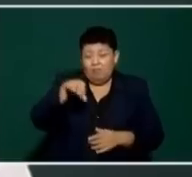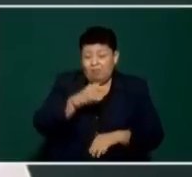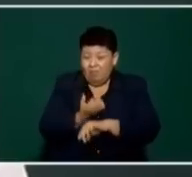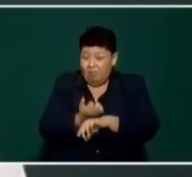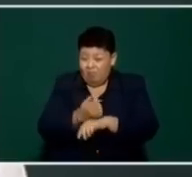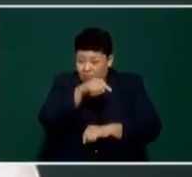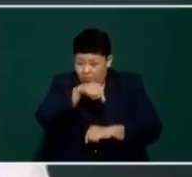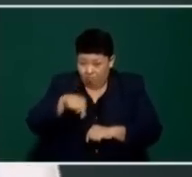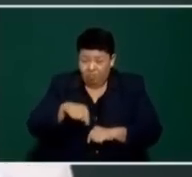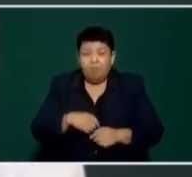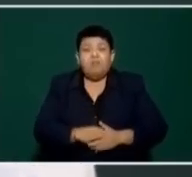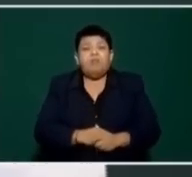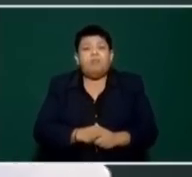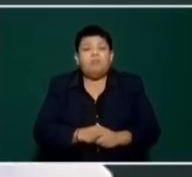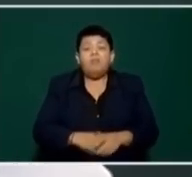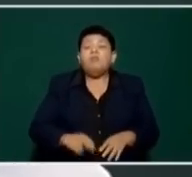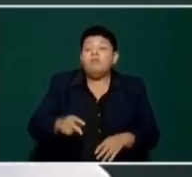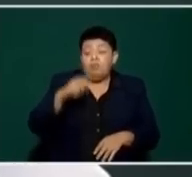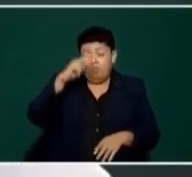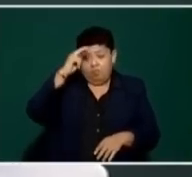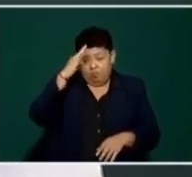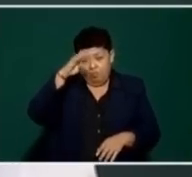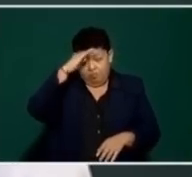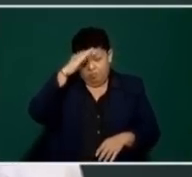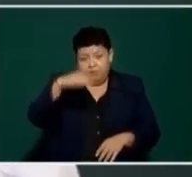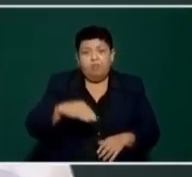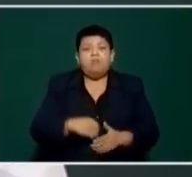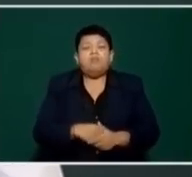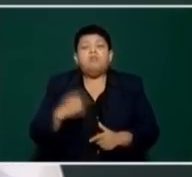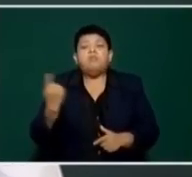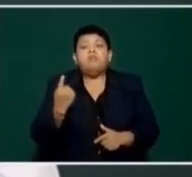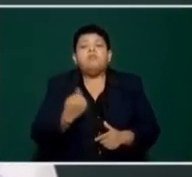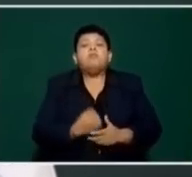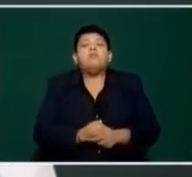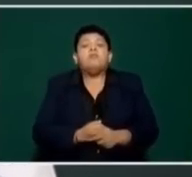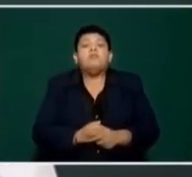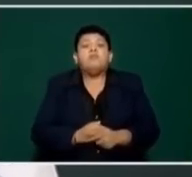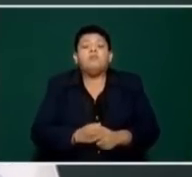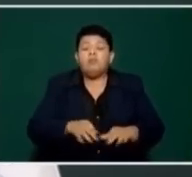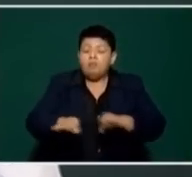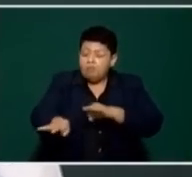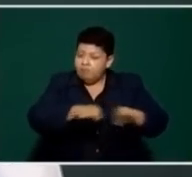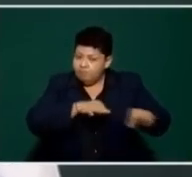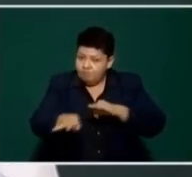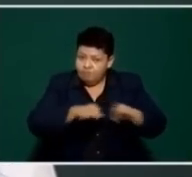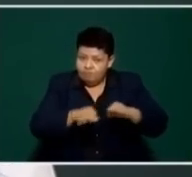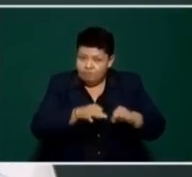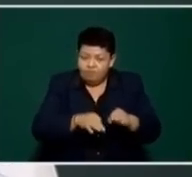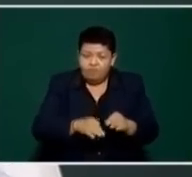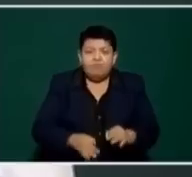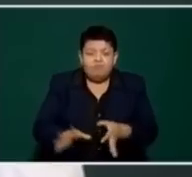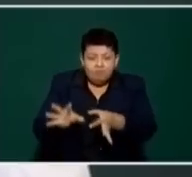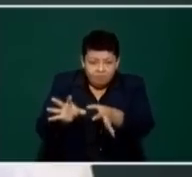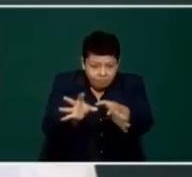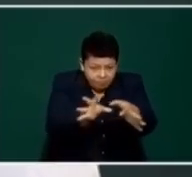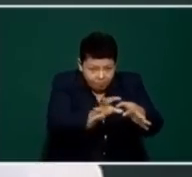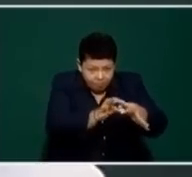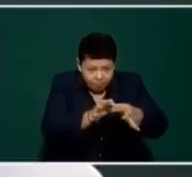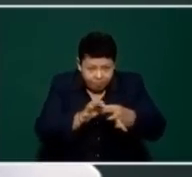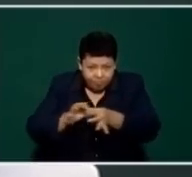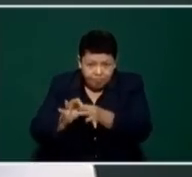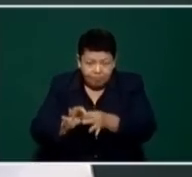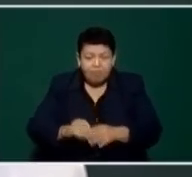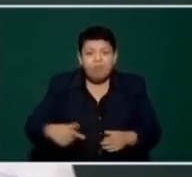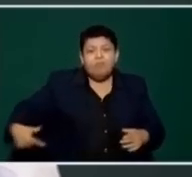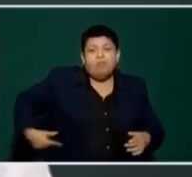tiene. Y bueno, estoy seguro que vamos en ese trabajo coordinado con todo el gobierno federal